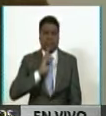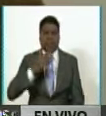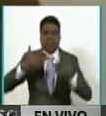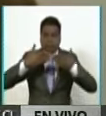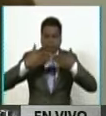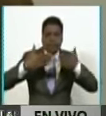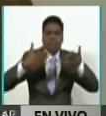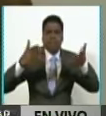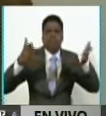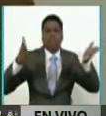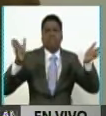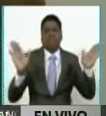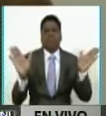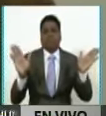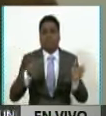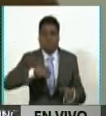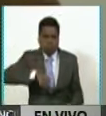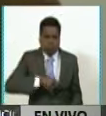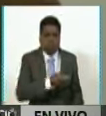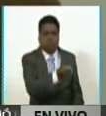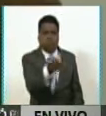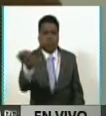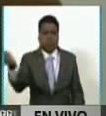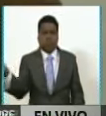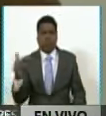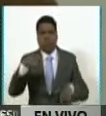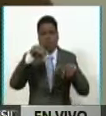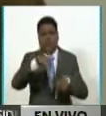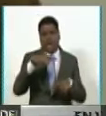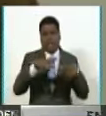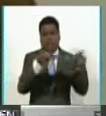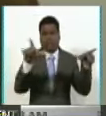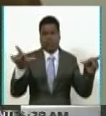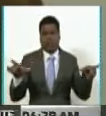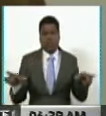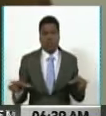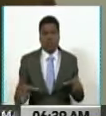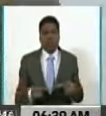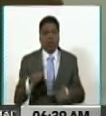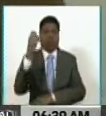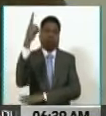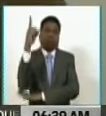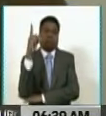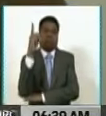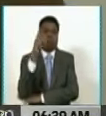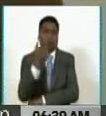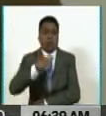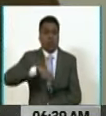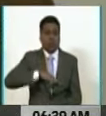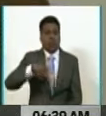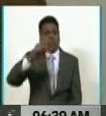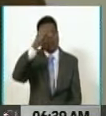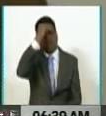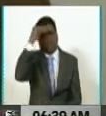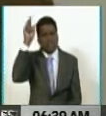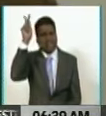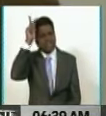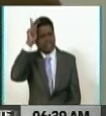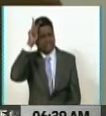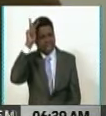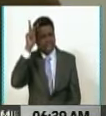puertas a este mausoleo para que lleguen nuestros indígenas,